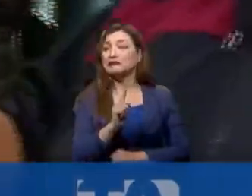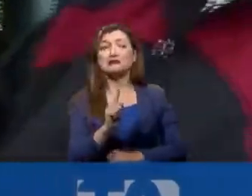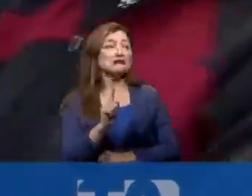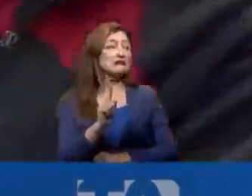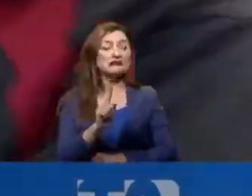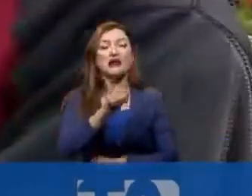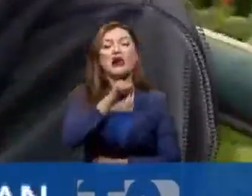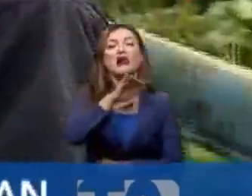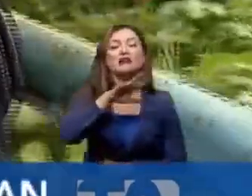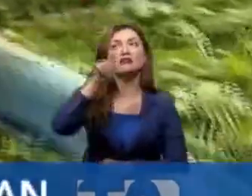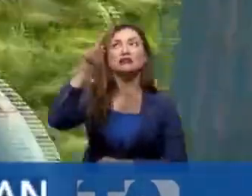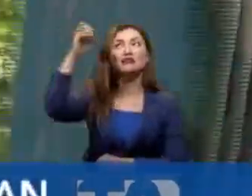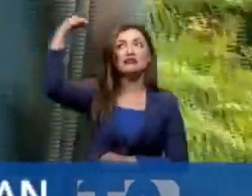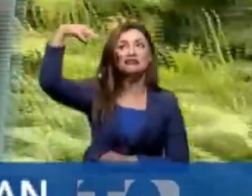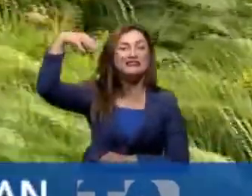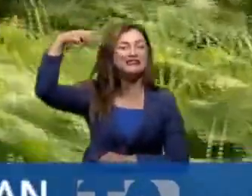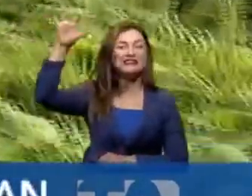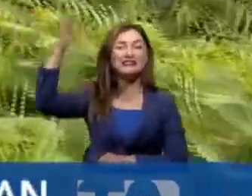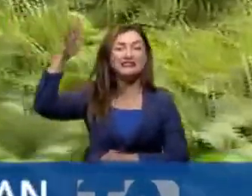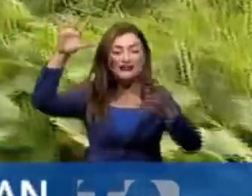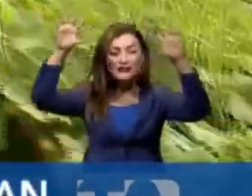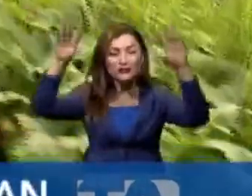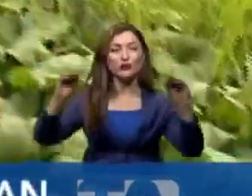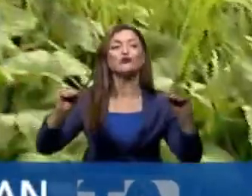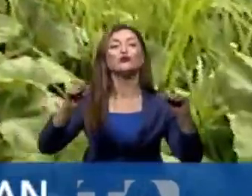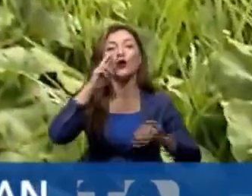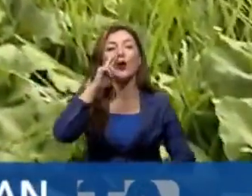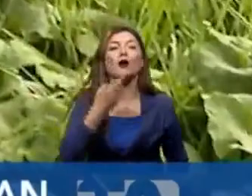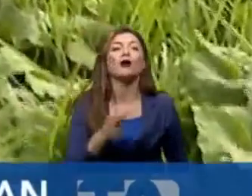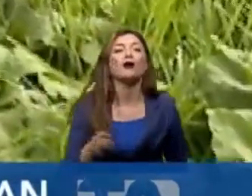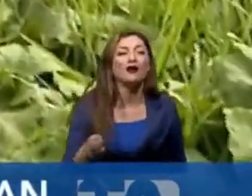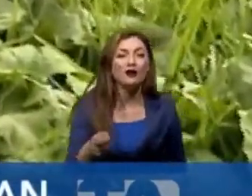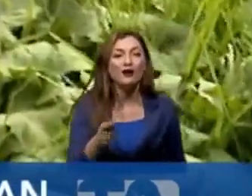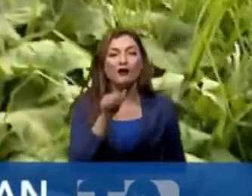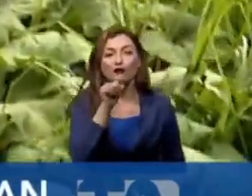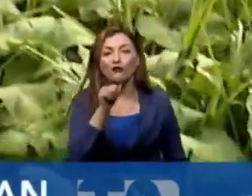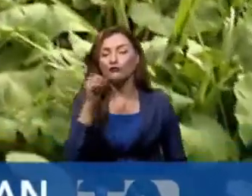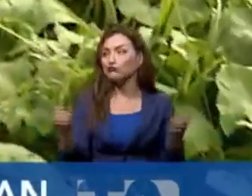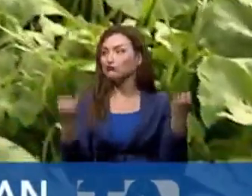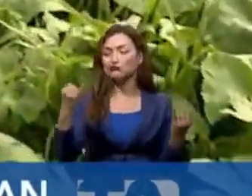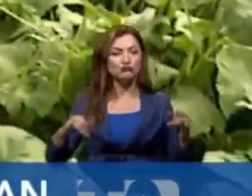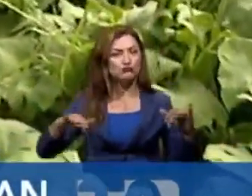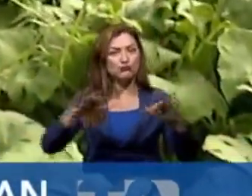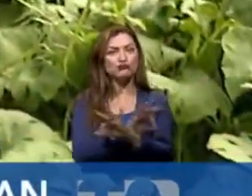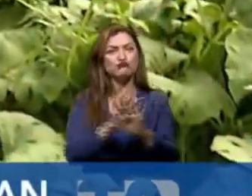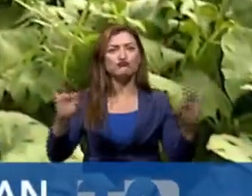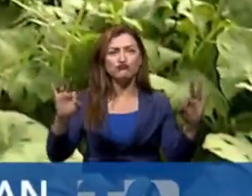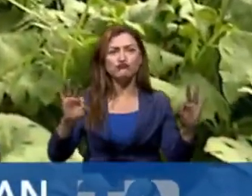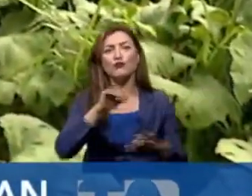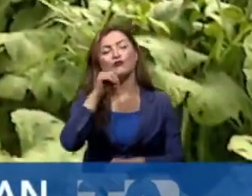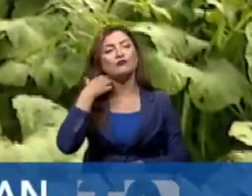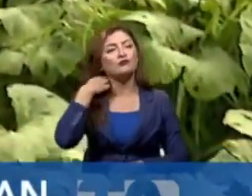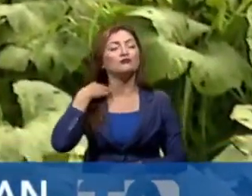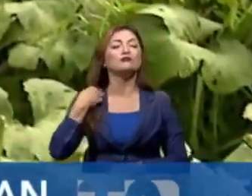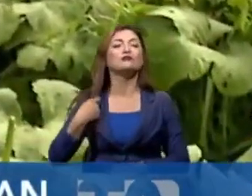de luminarias por la falta de limpiezas la presencia de roedores y precisamente queremos conversar con una vecina